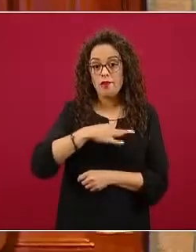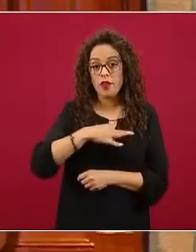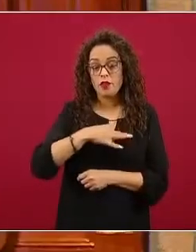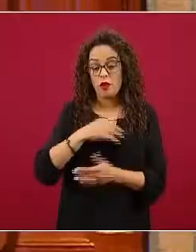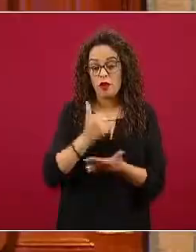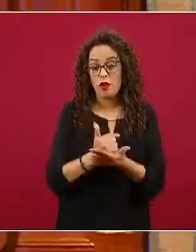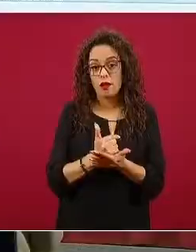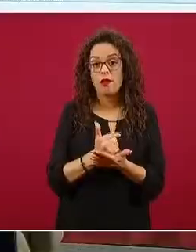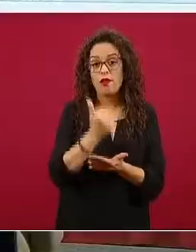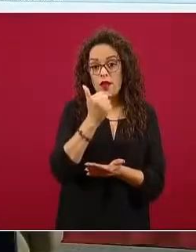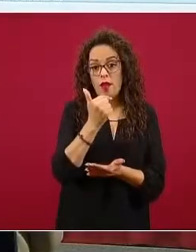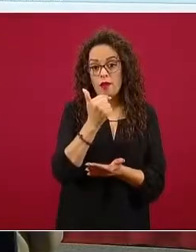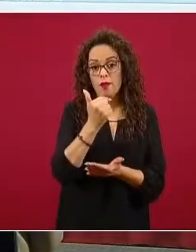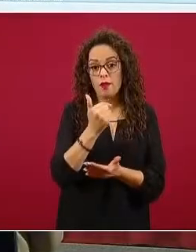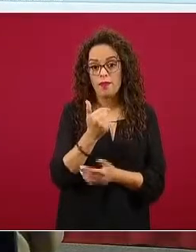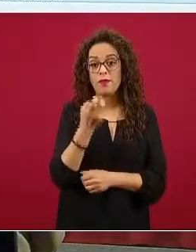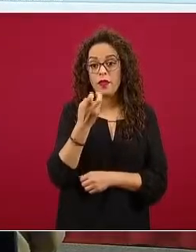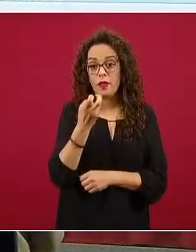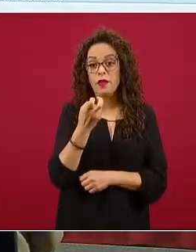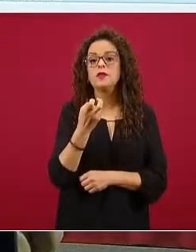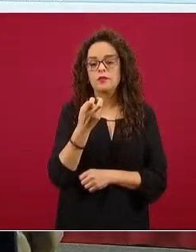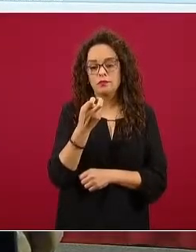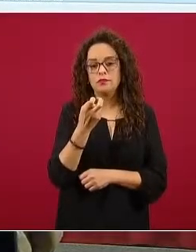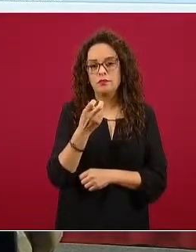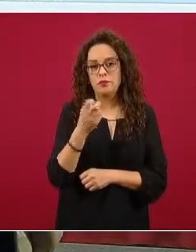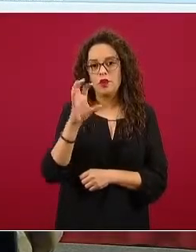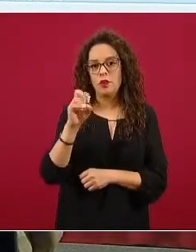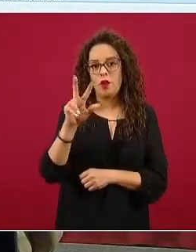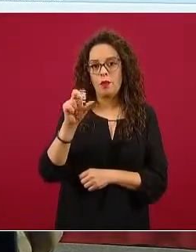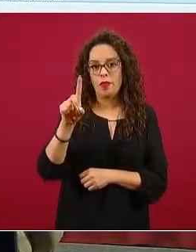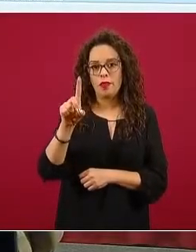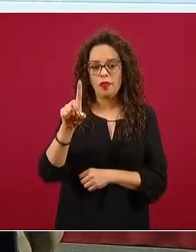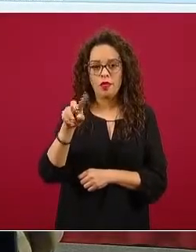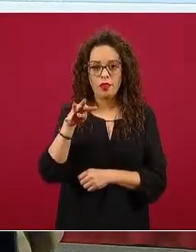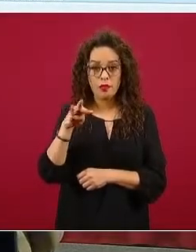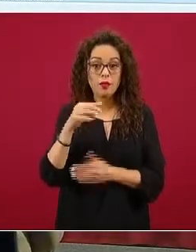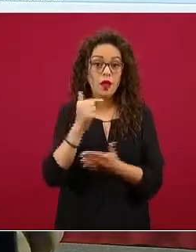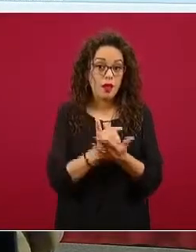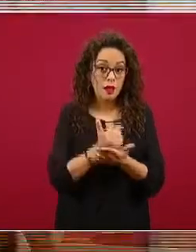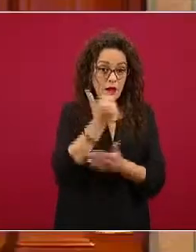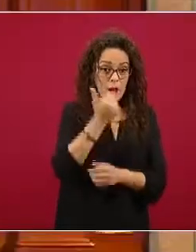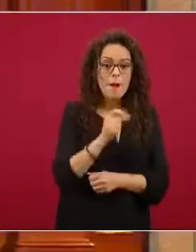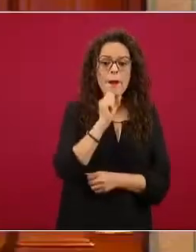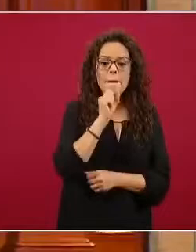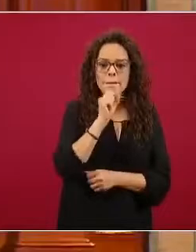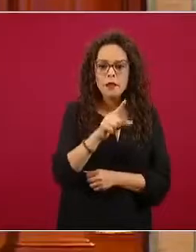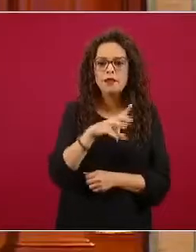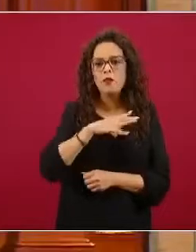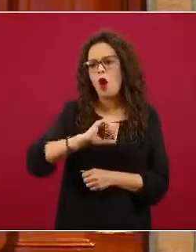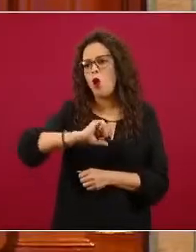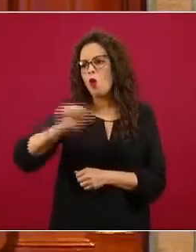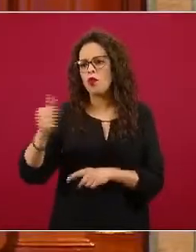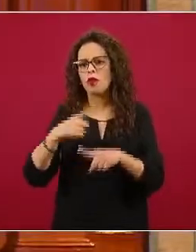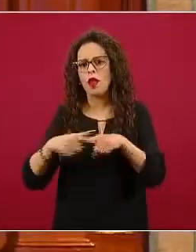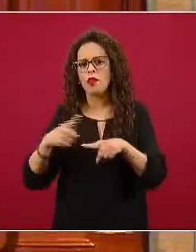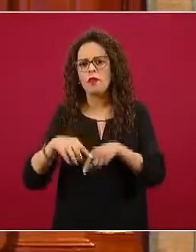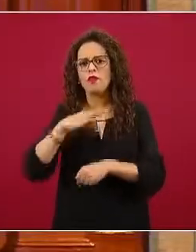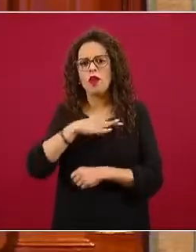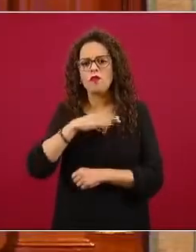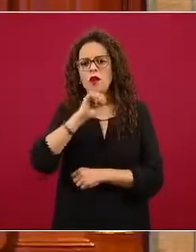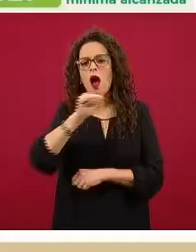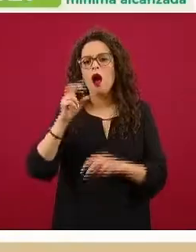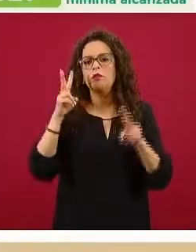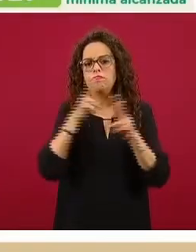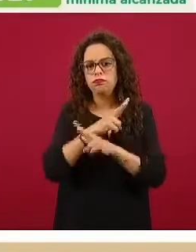grave, que es la forma grave de COVID-19, pero que también puede representar algunas otras infecciones respiratorias, pero